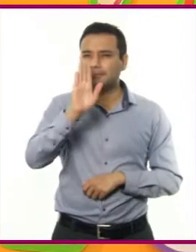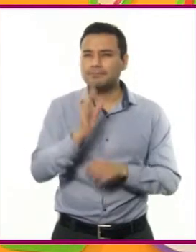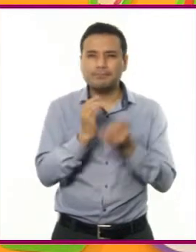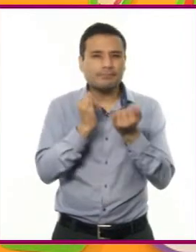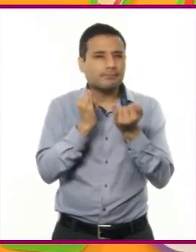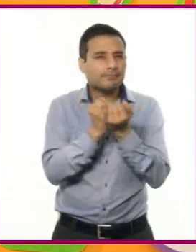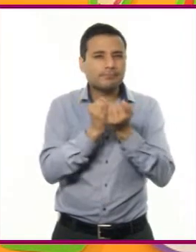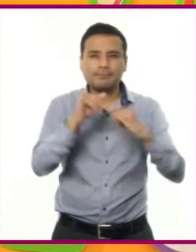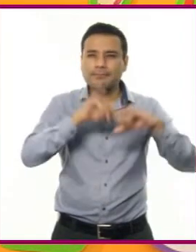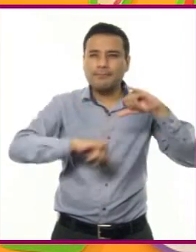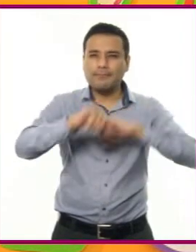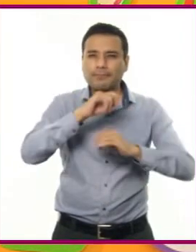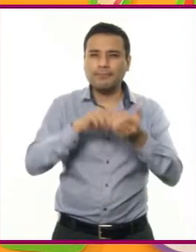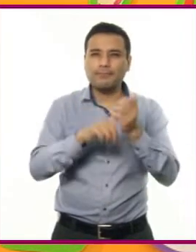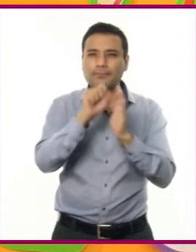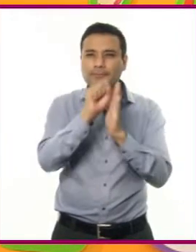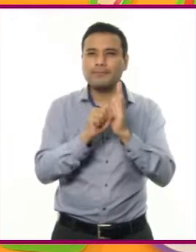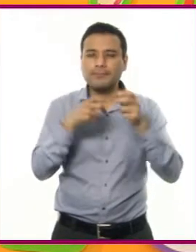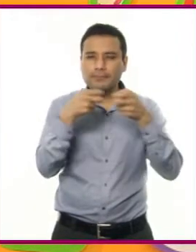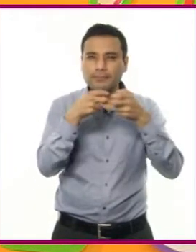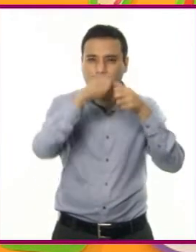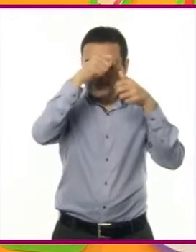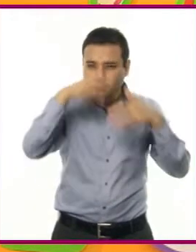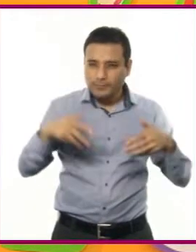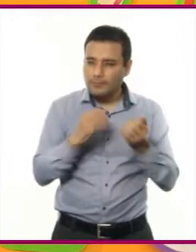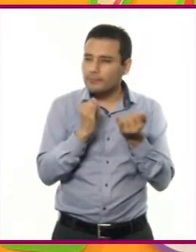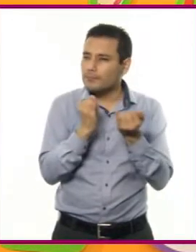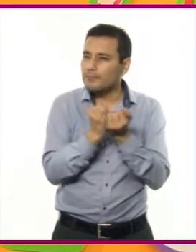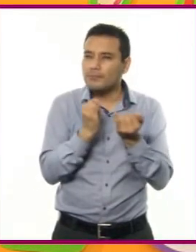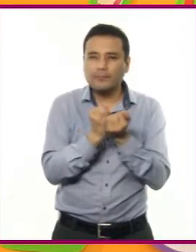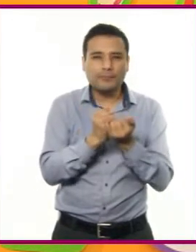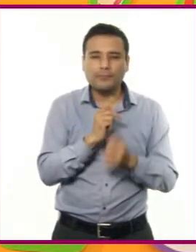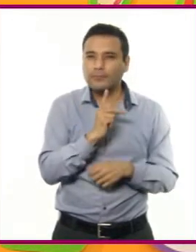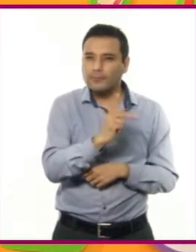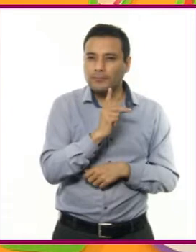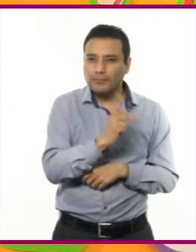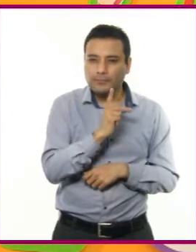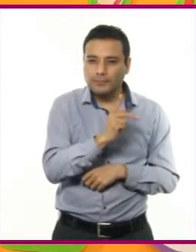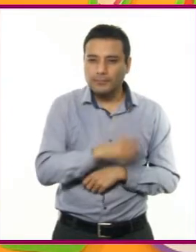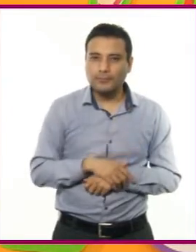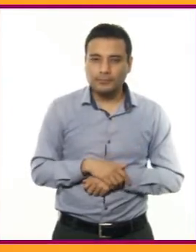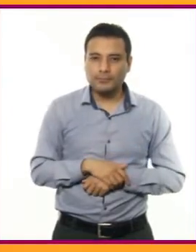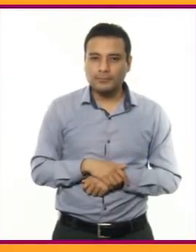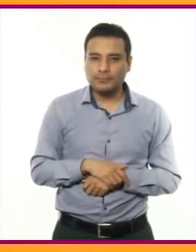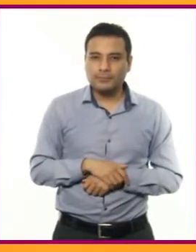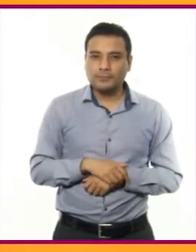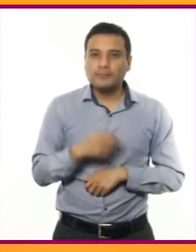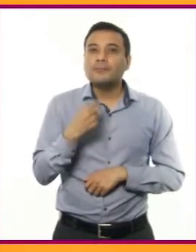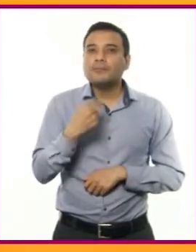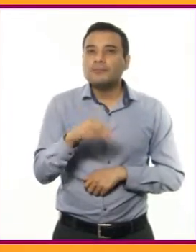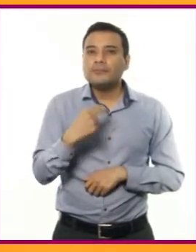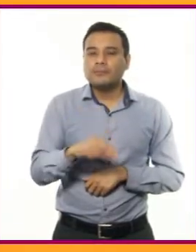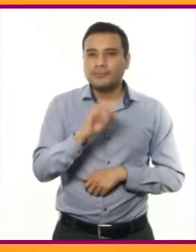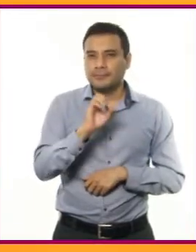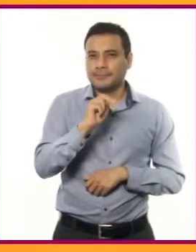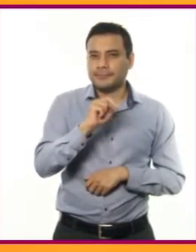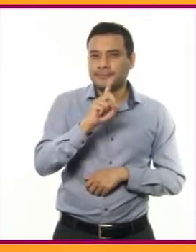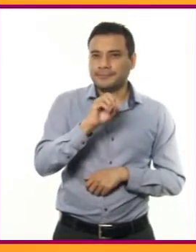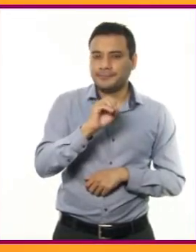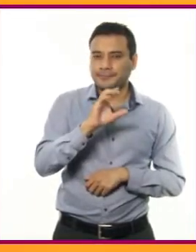sustancias que se encuentran de manera natural en nuestro sistema nervioso, llamados